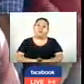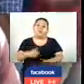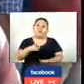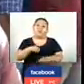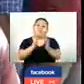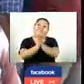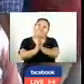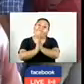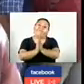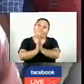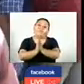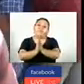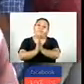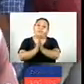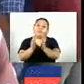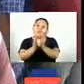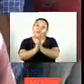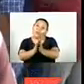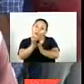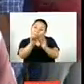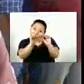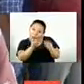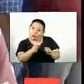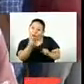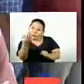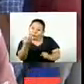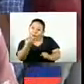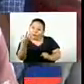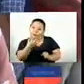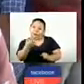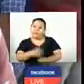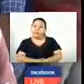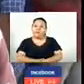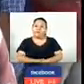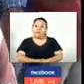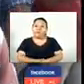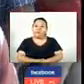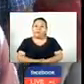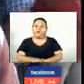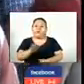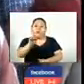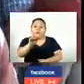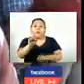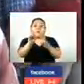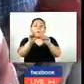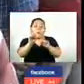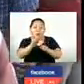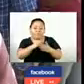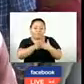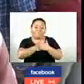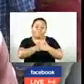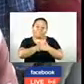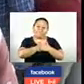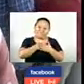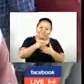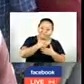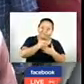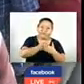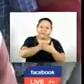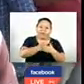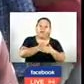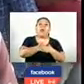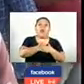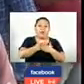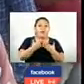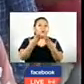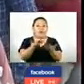medio le hago un llamado que por favor que que que se ponga su mano en su corazoncito y que